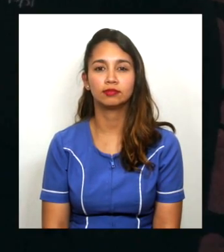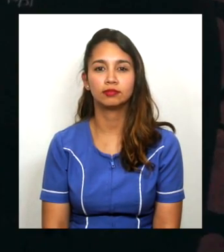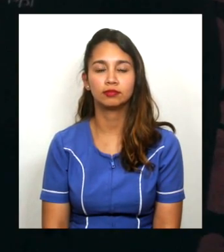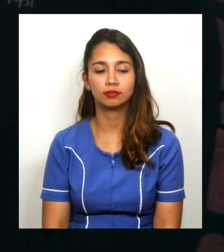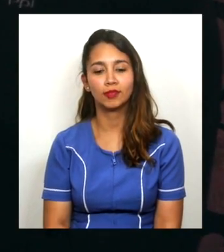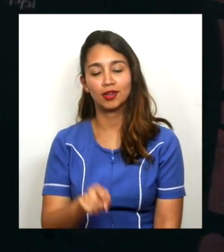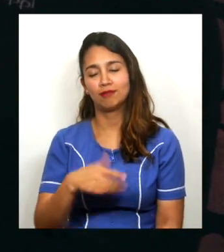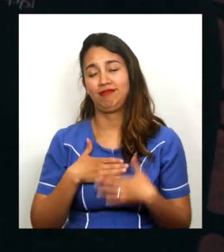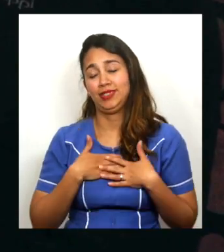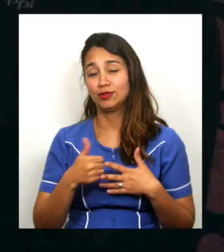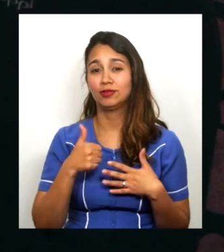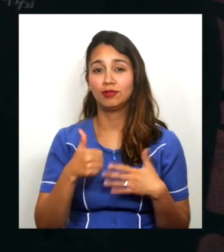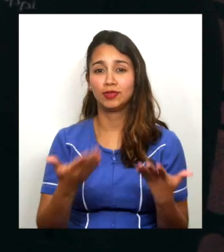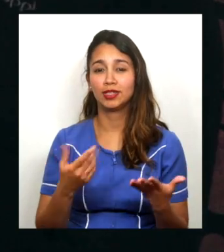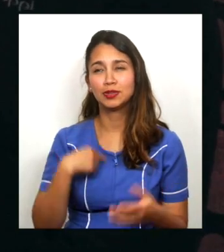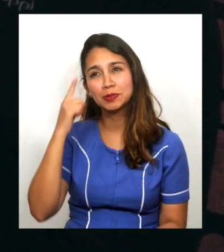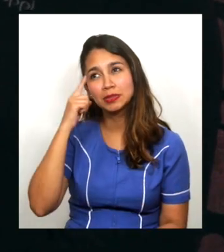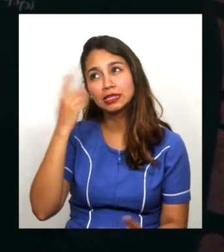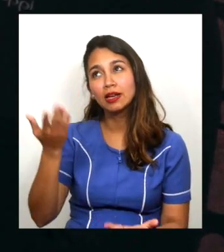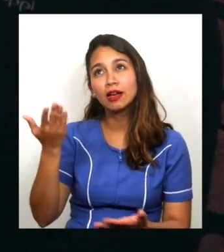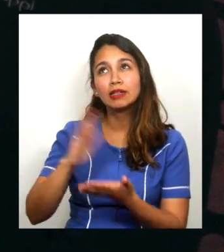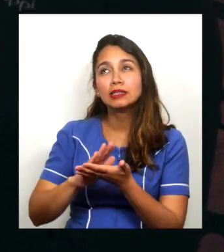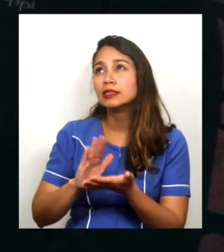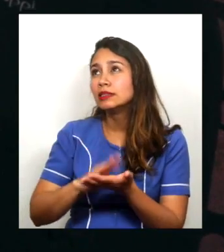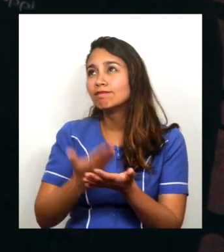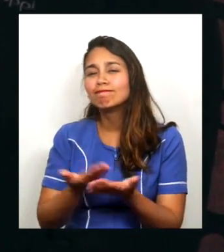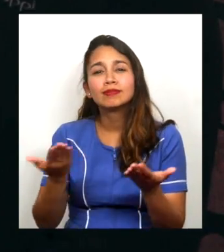Estamos bien porque está aquí con nosotros, pero estábamos de menos también.